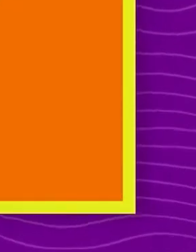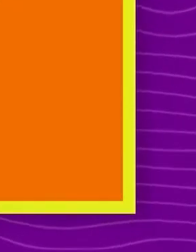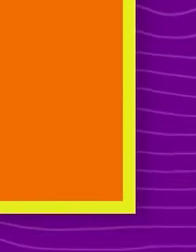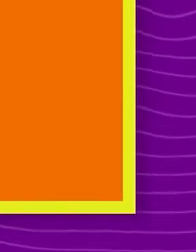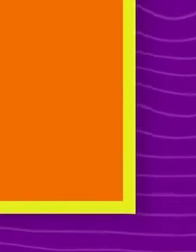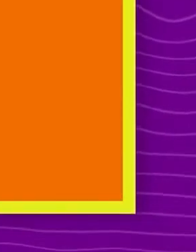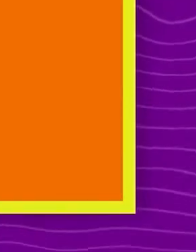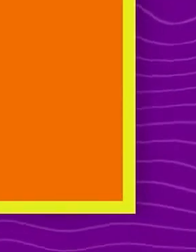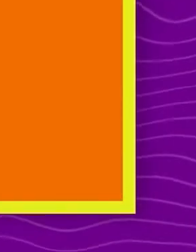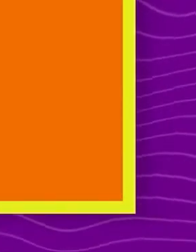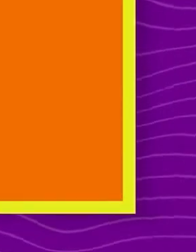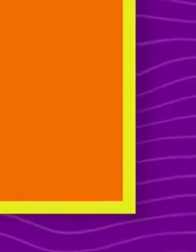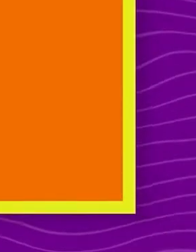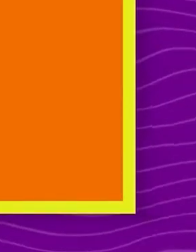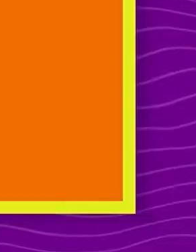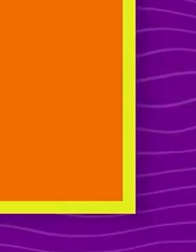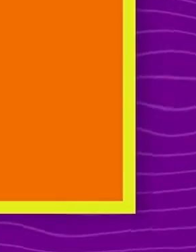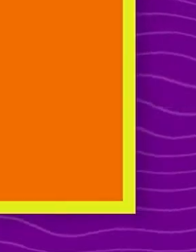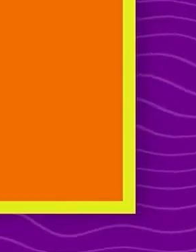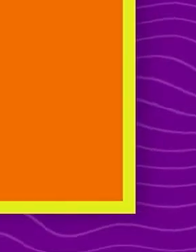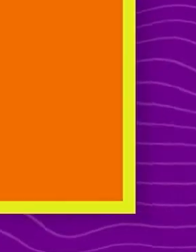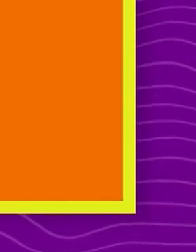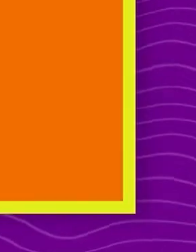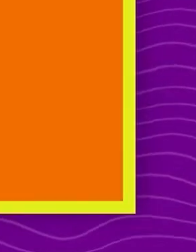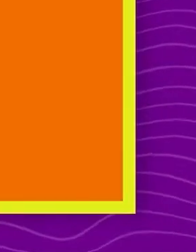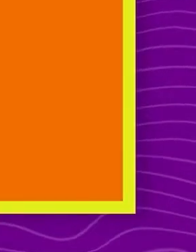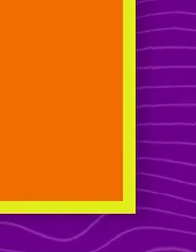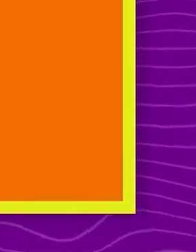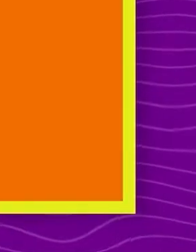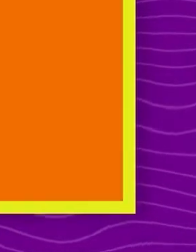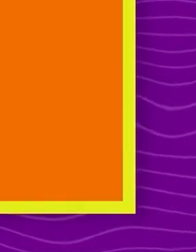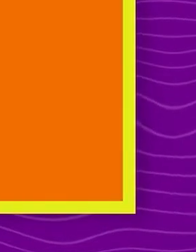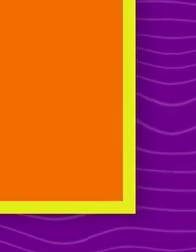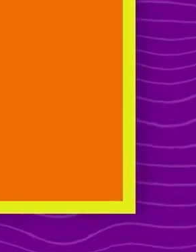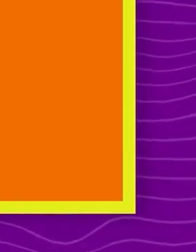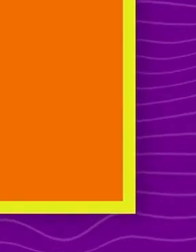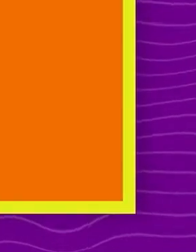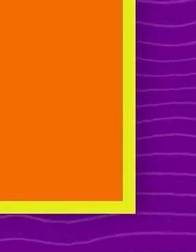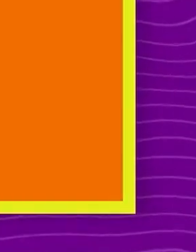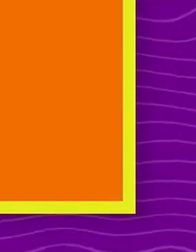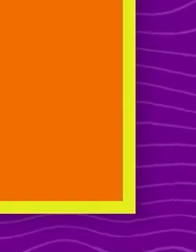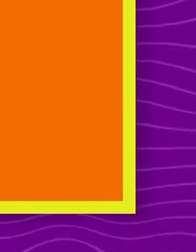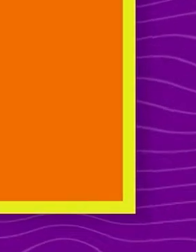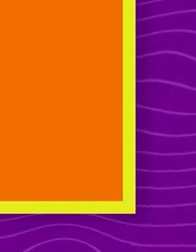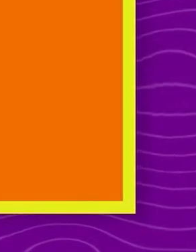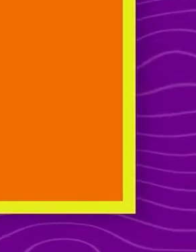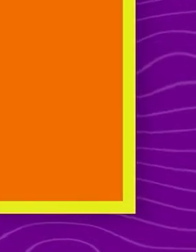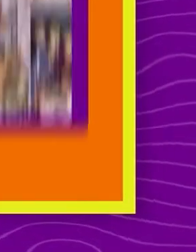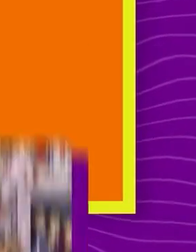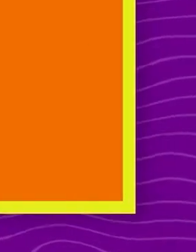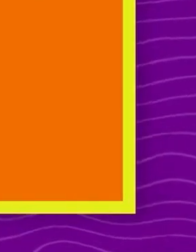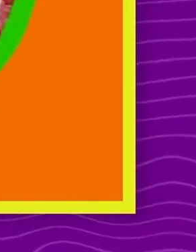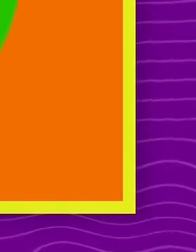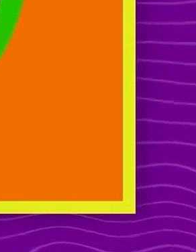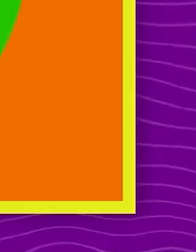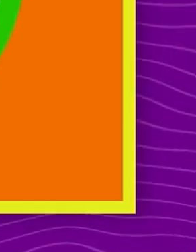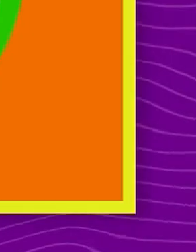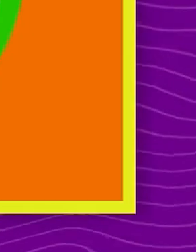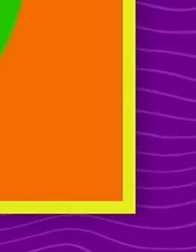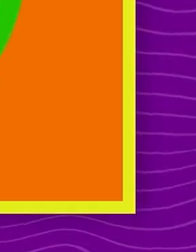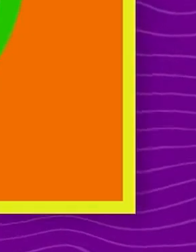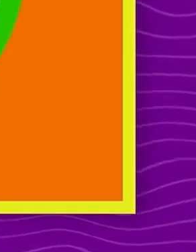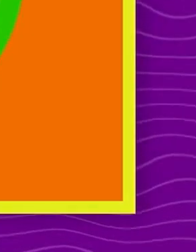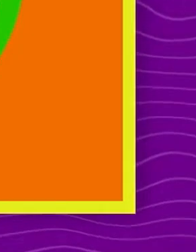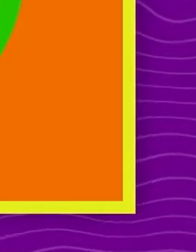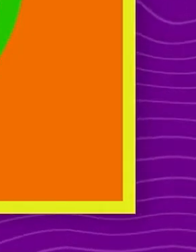exitosa editorialmente. La historia crítica revisa el pasado para juzgar tal o cual suceso, a tal o